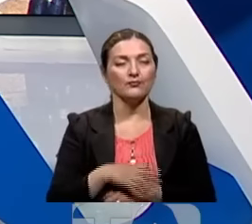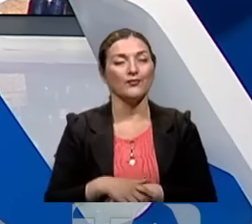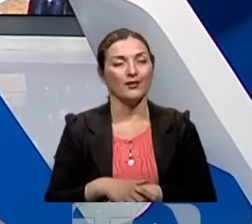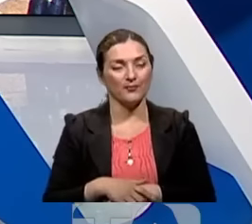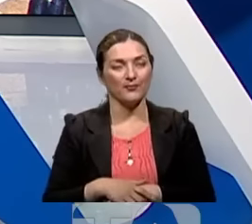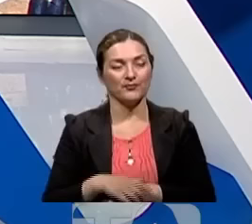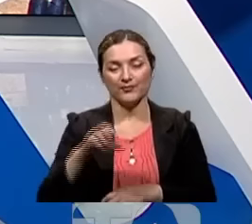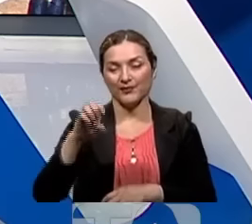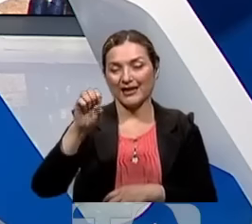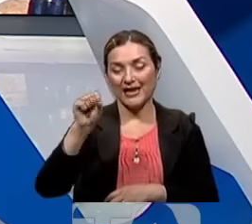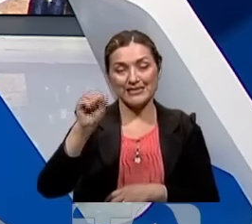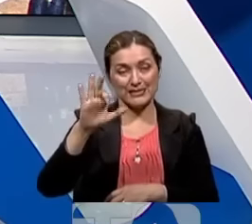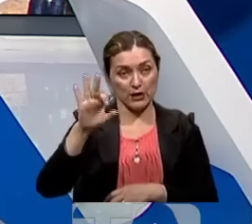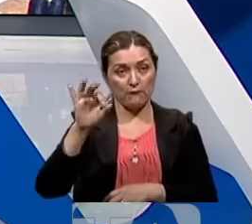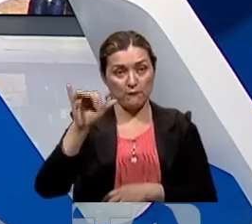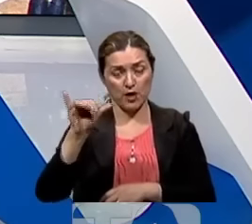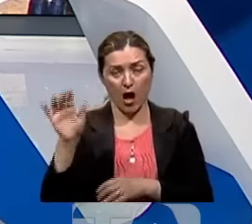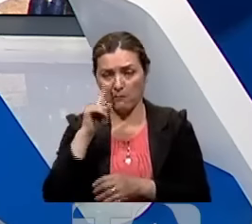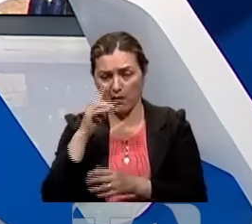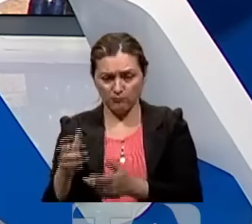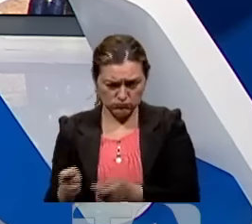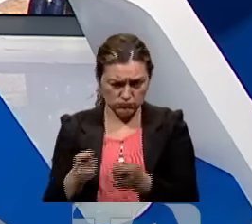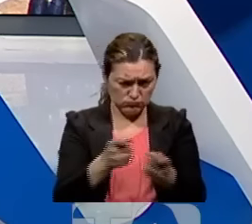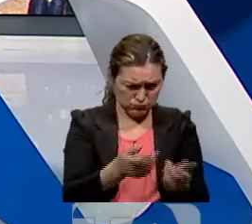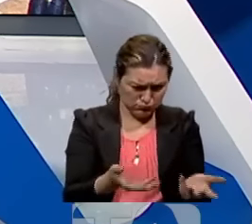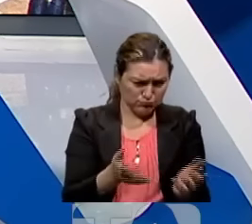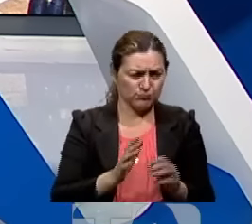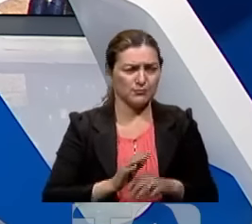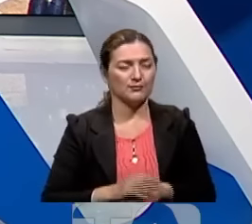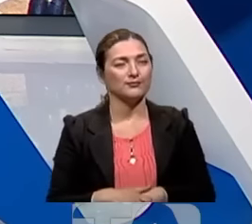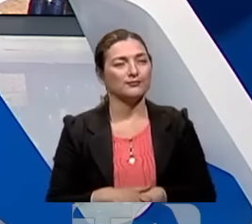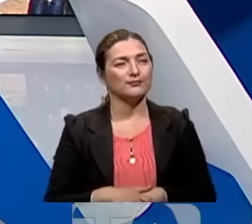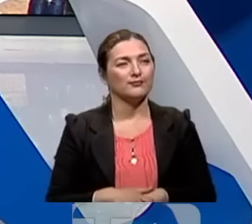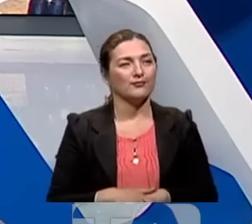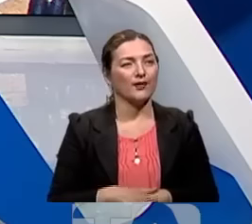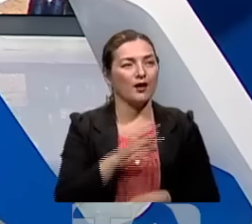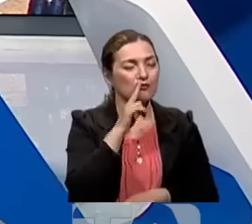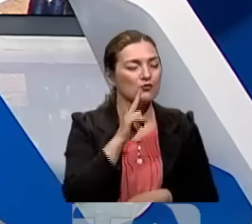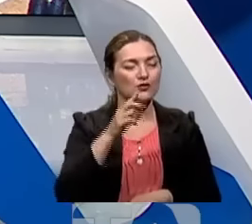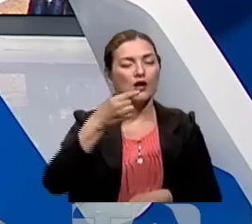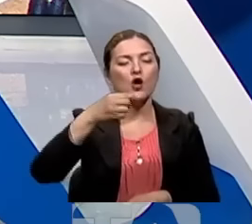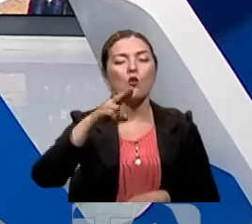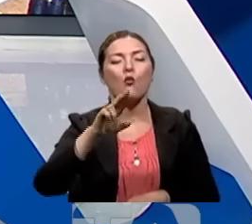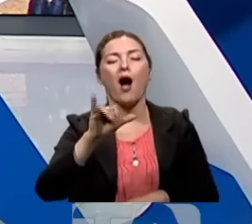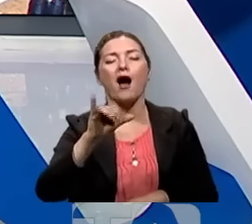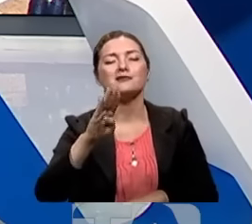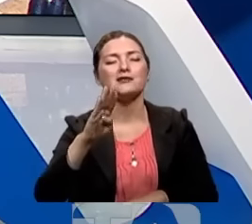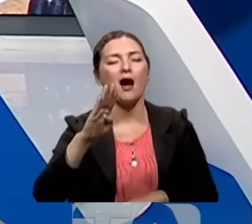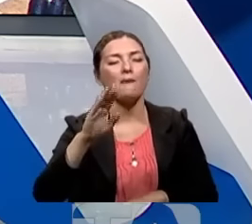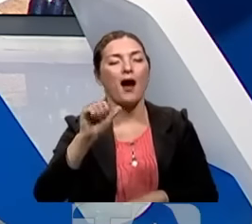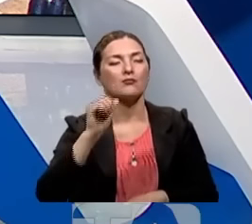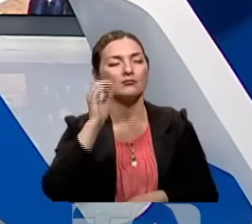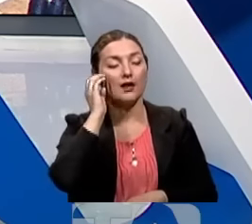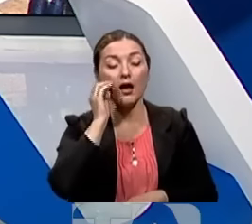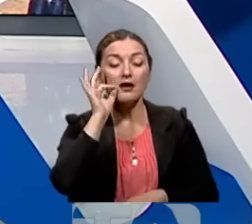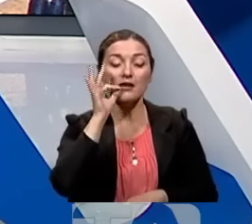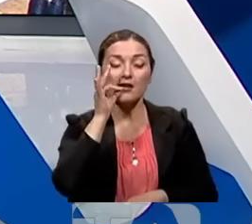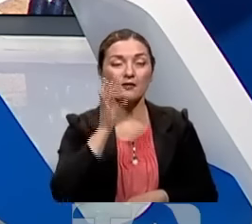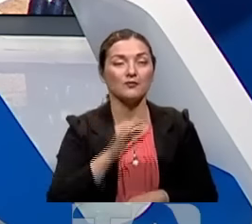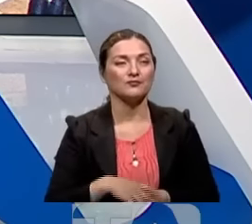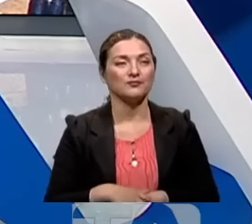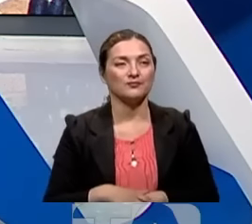viene tu guagua, espérate. Y la guagua estuvo muy rica, la típica guagua con el dulce de guayaba. Riquísima. Yo creo que se está